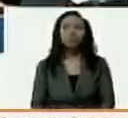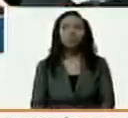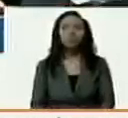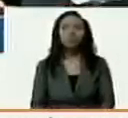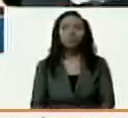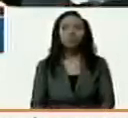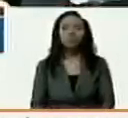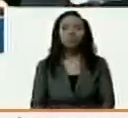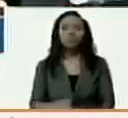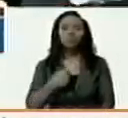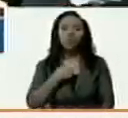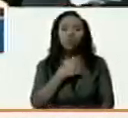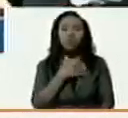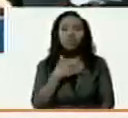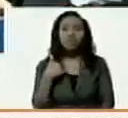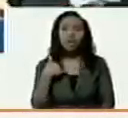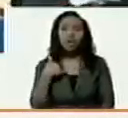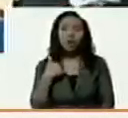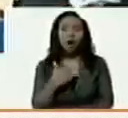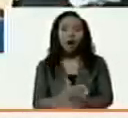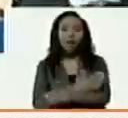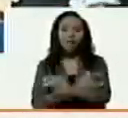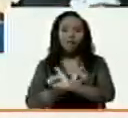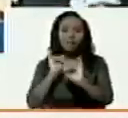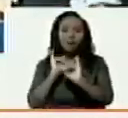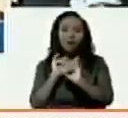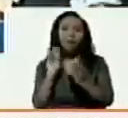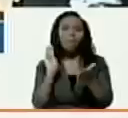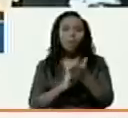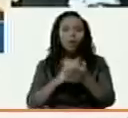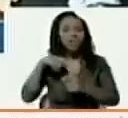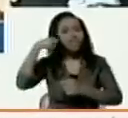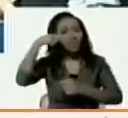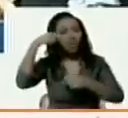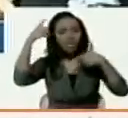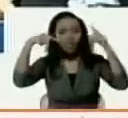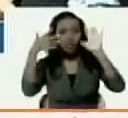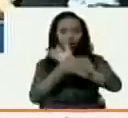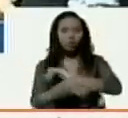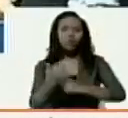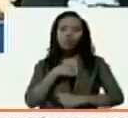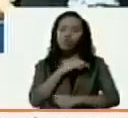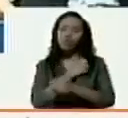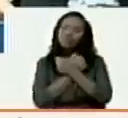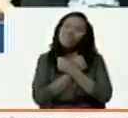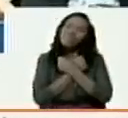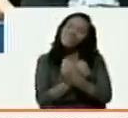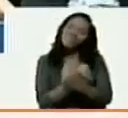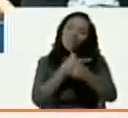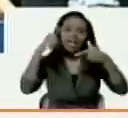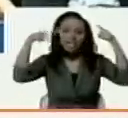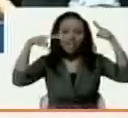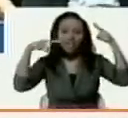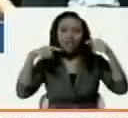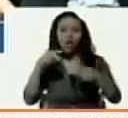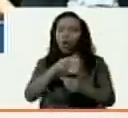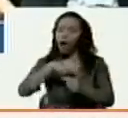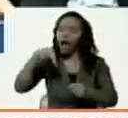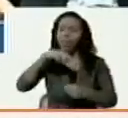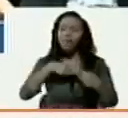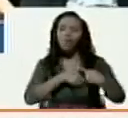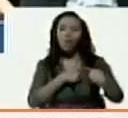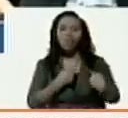yo les quiero, antes de terminar, poner un video del comandante Chávez. Perdóname, pero es que nosotros amamos a Chávez con el alma y el